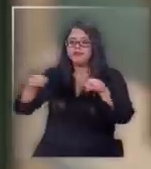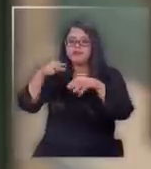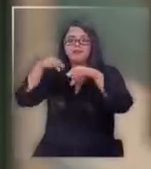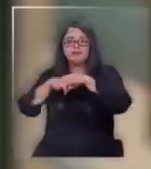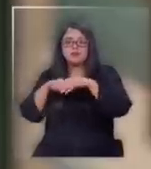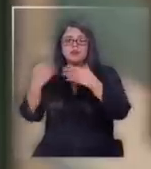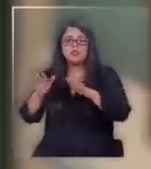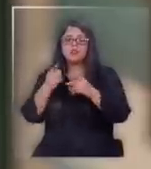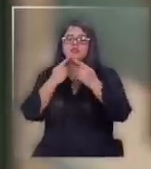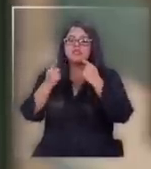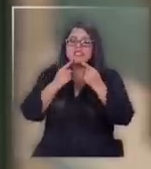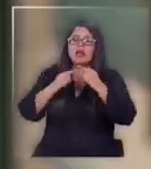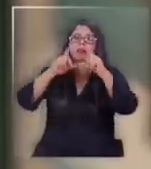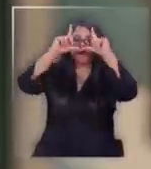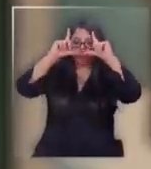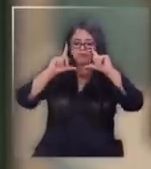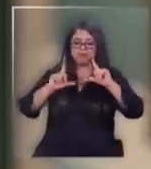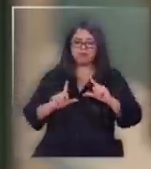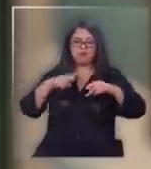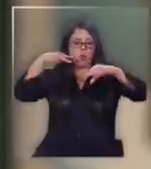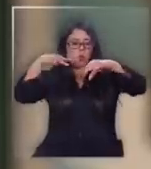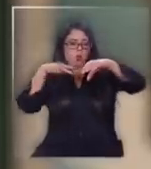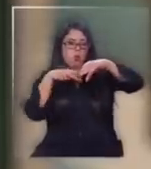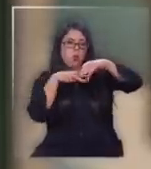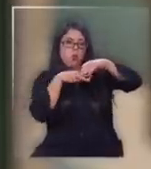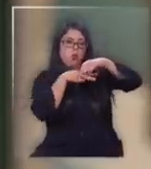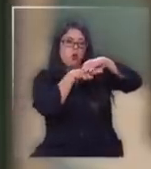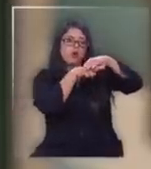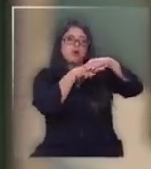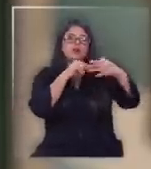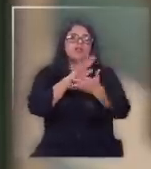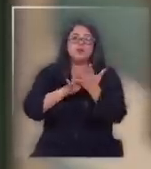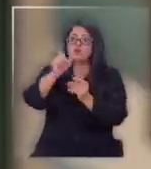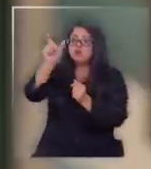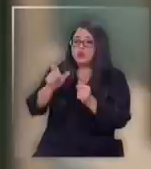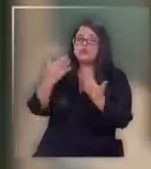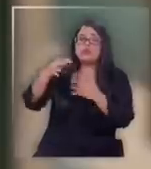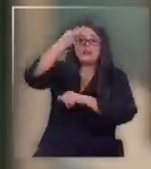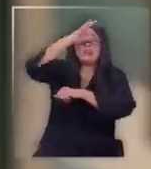exámenes, rayos, escáner. Y en el caso de que el paciente esté